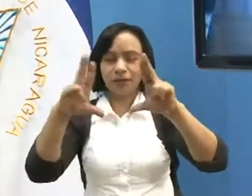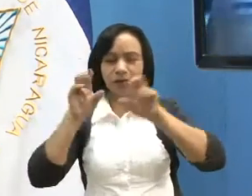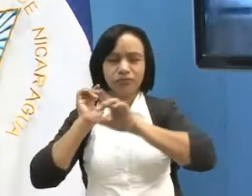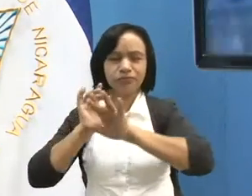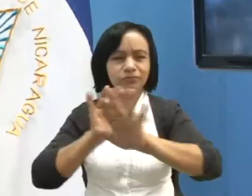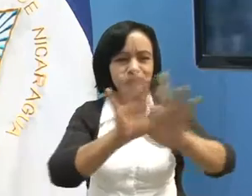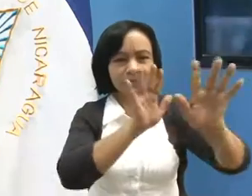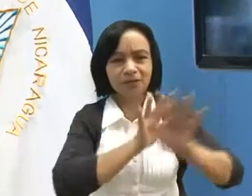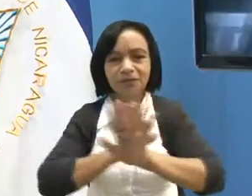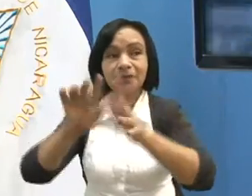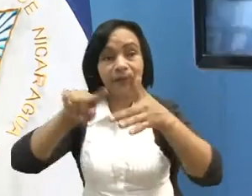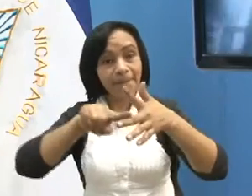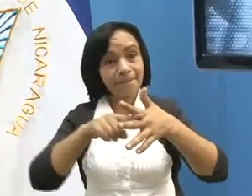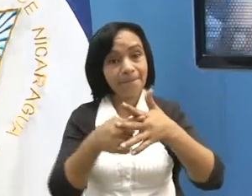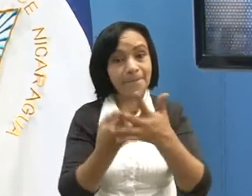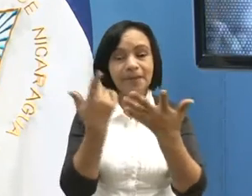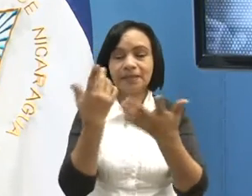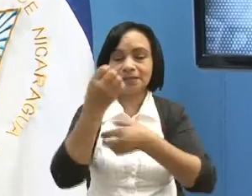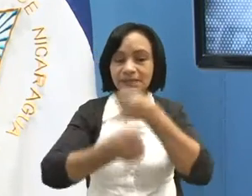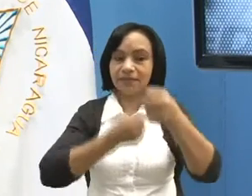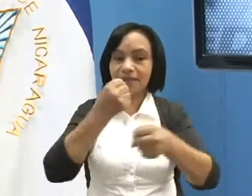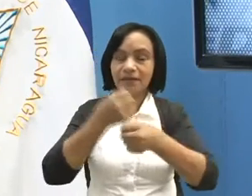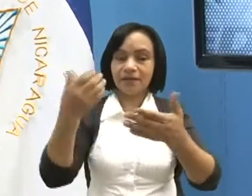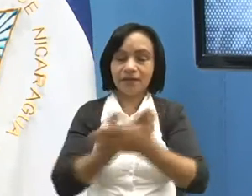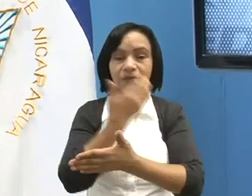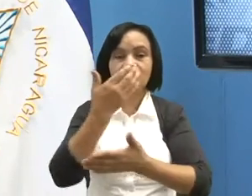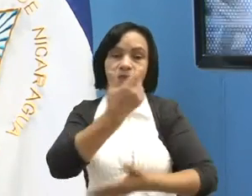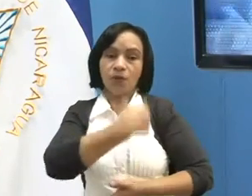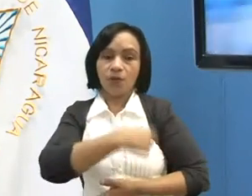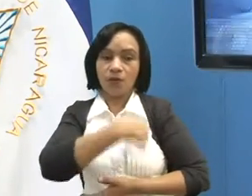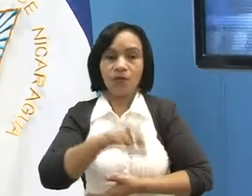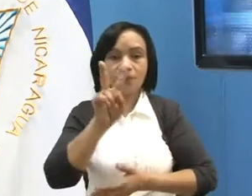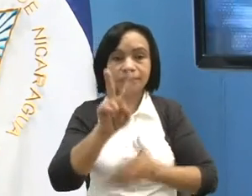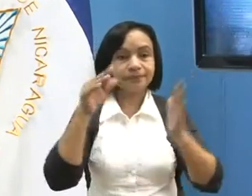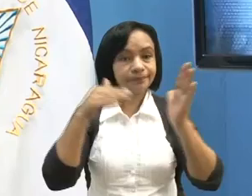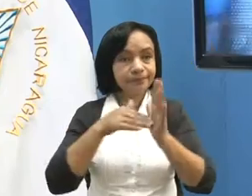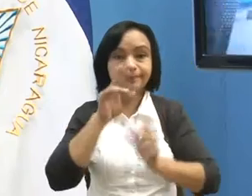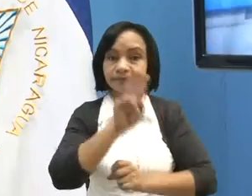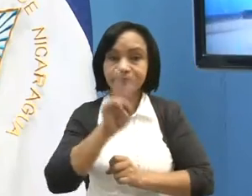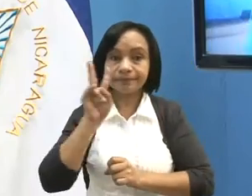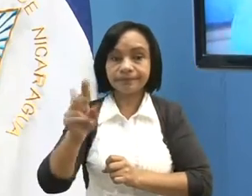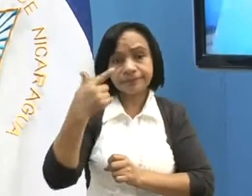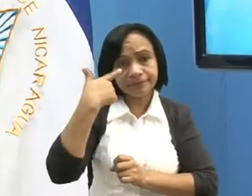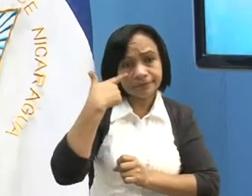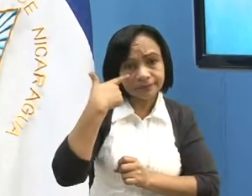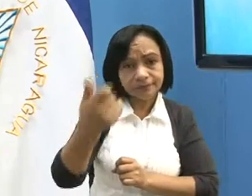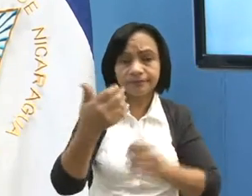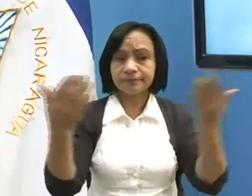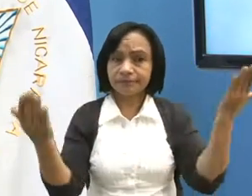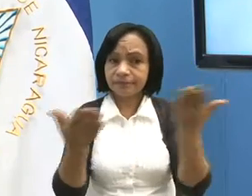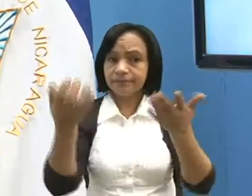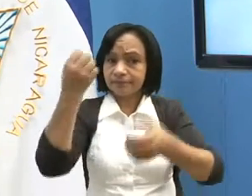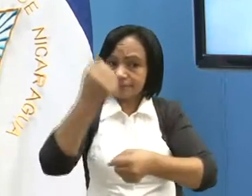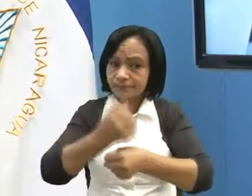inicio de esto que es un venturoso ciclo escolar 2022. Para conocer precisamente en detalle, en términos